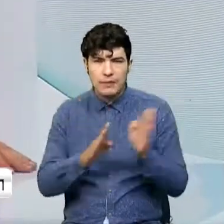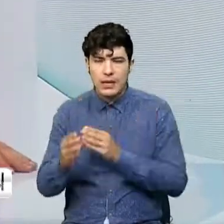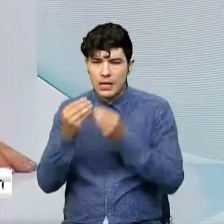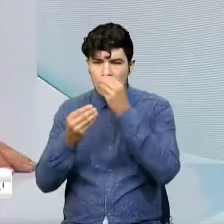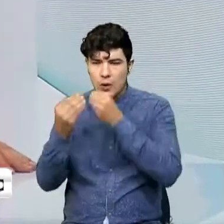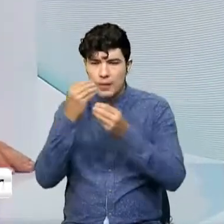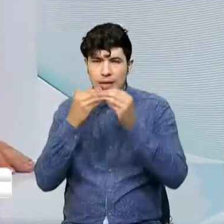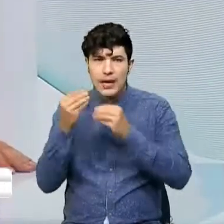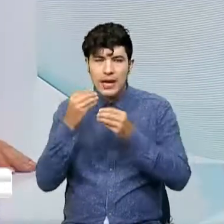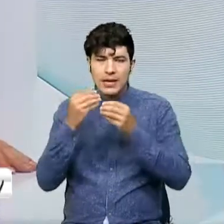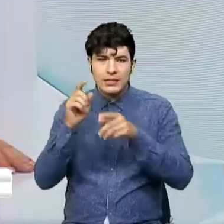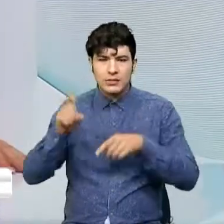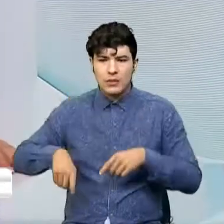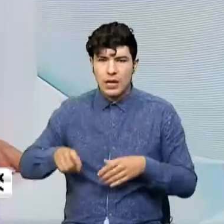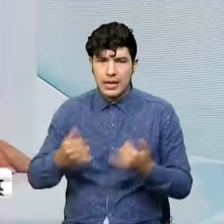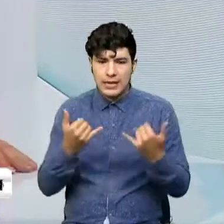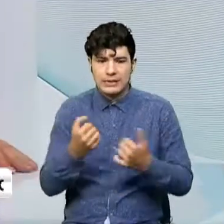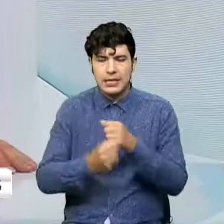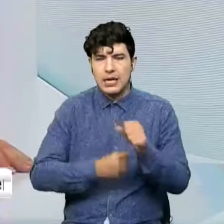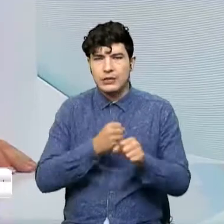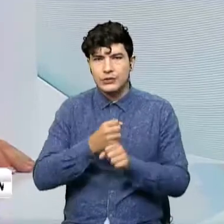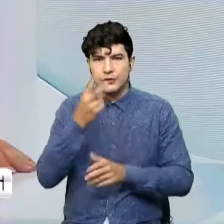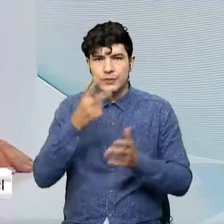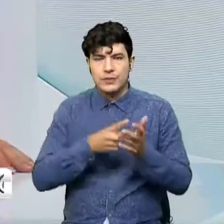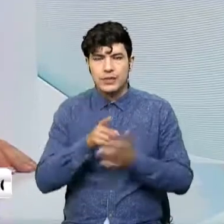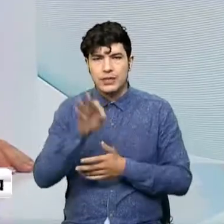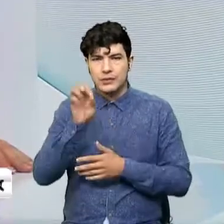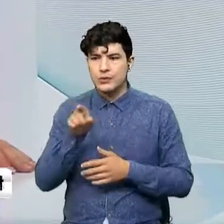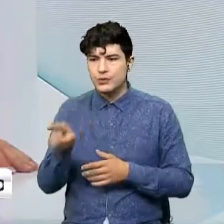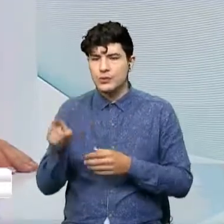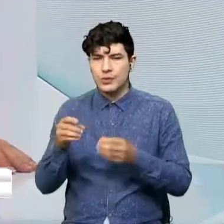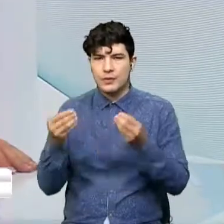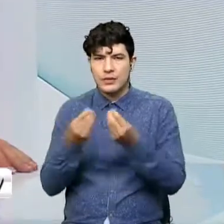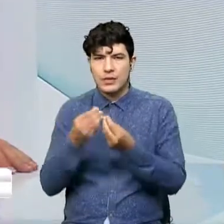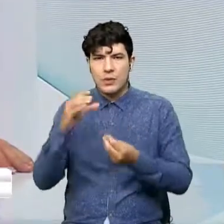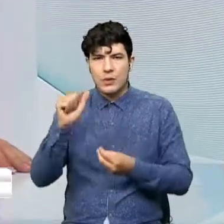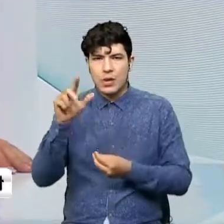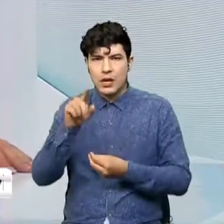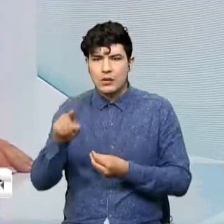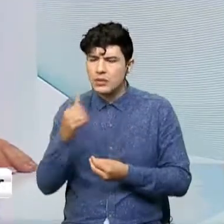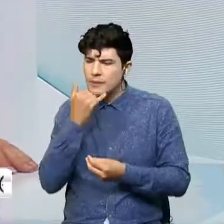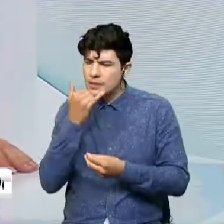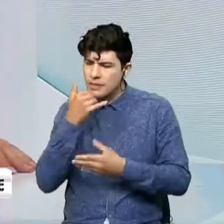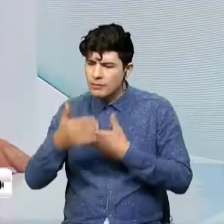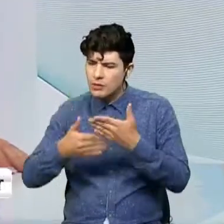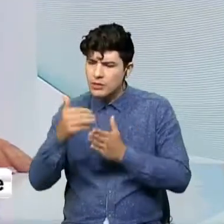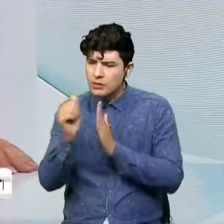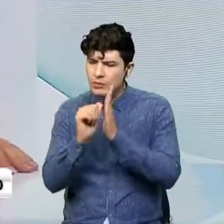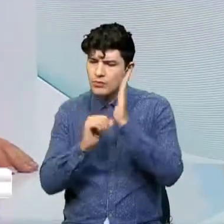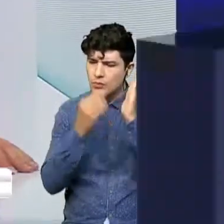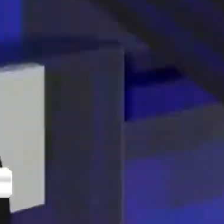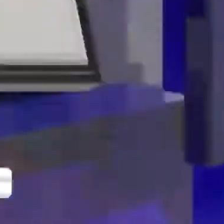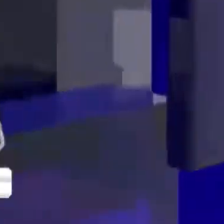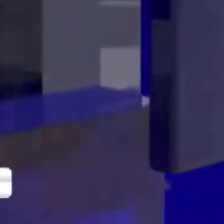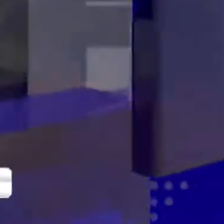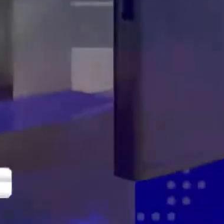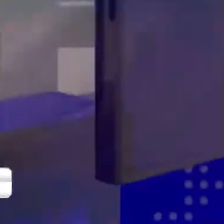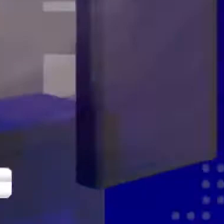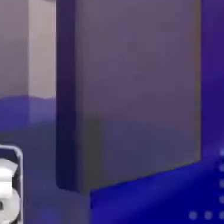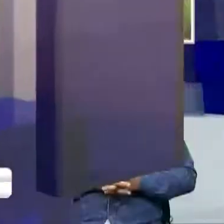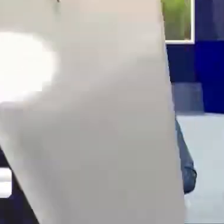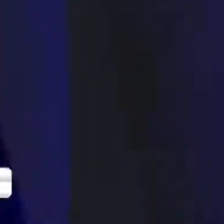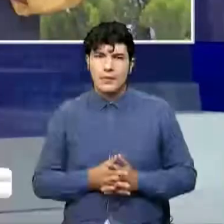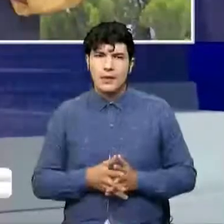escolar adjudicado para este año 2018. Carlos Cárdenas, ¿qué sucede con este proceso licitatorio de este contrato? Adelante.